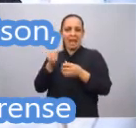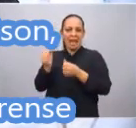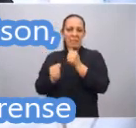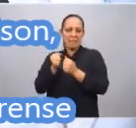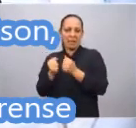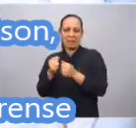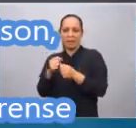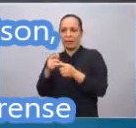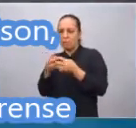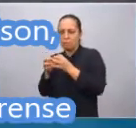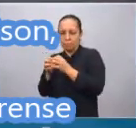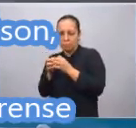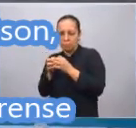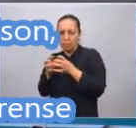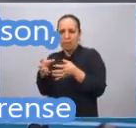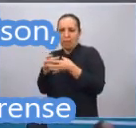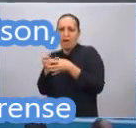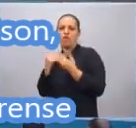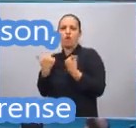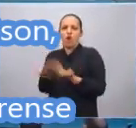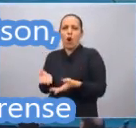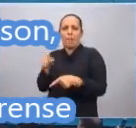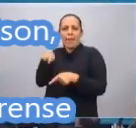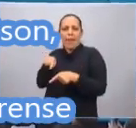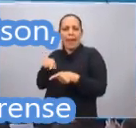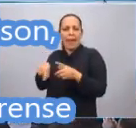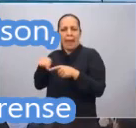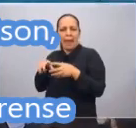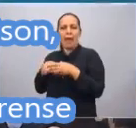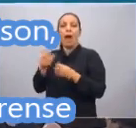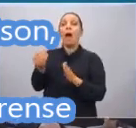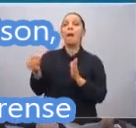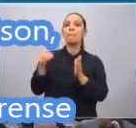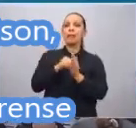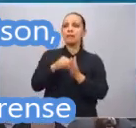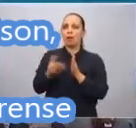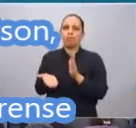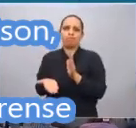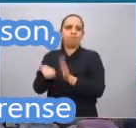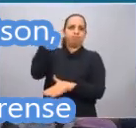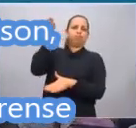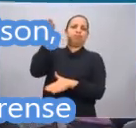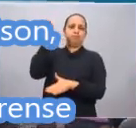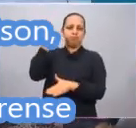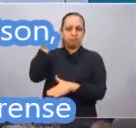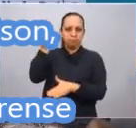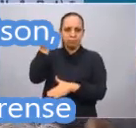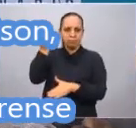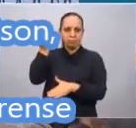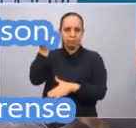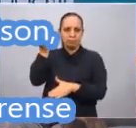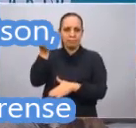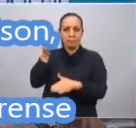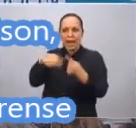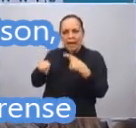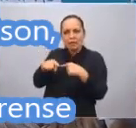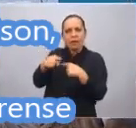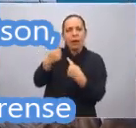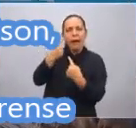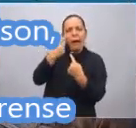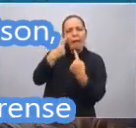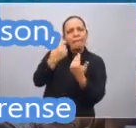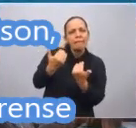deciden lo que más les conviene, los precios se fueron al demonio. Miraron las